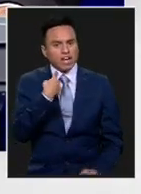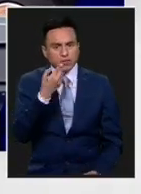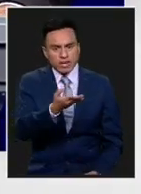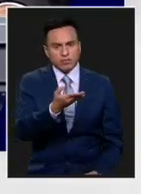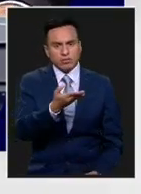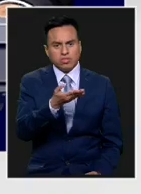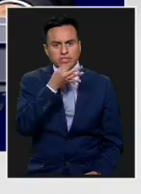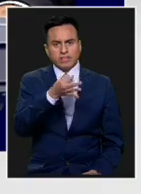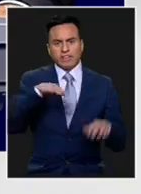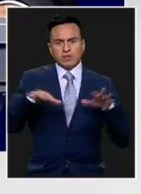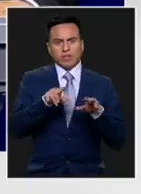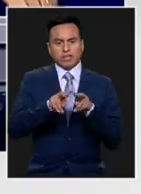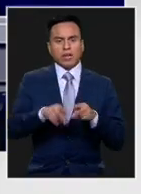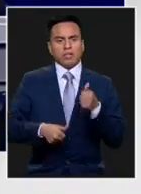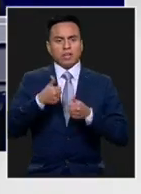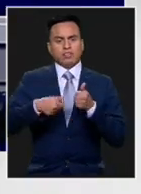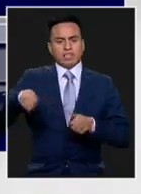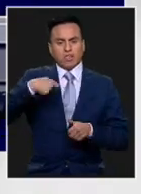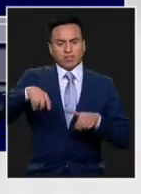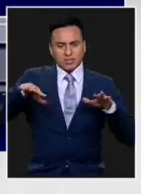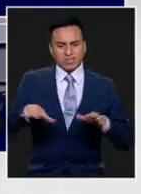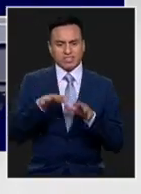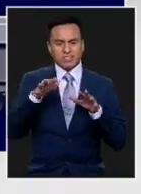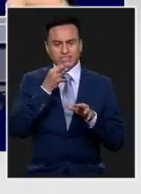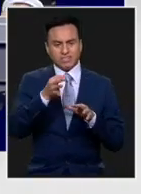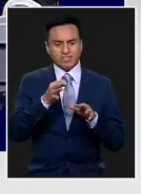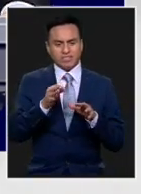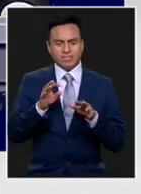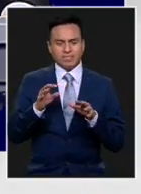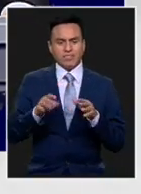eso. Trataste de ser candidato a senador.